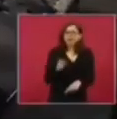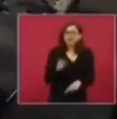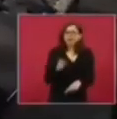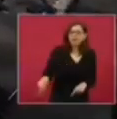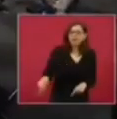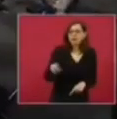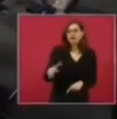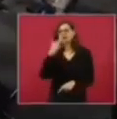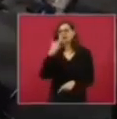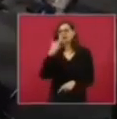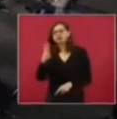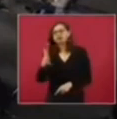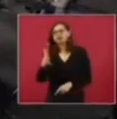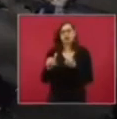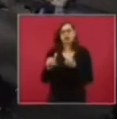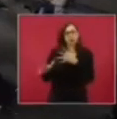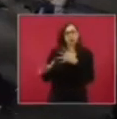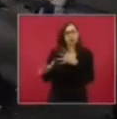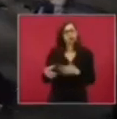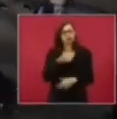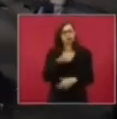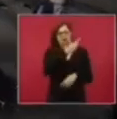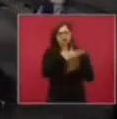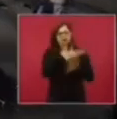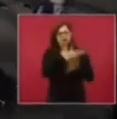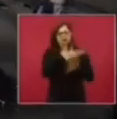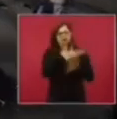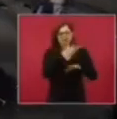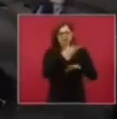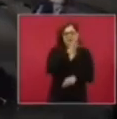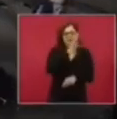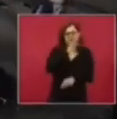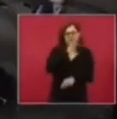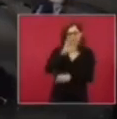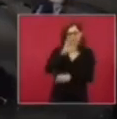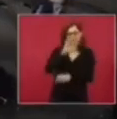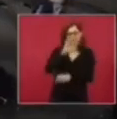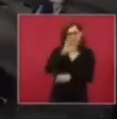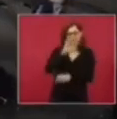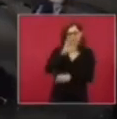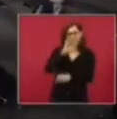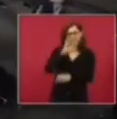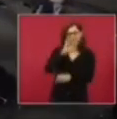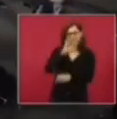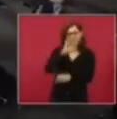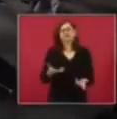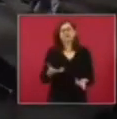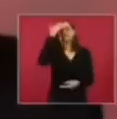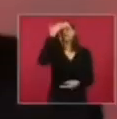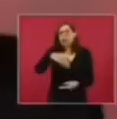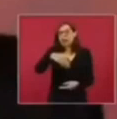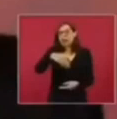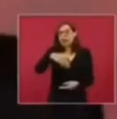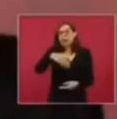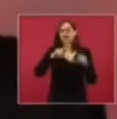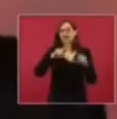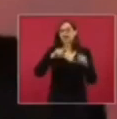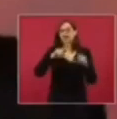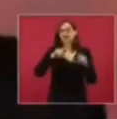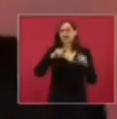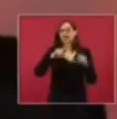la colección más ellos saben muy bien que el principal problema de egipto era